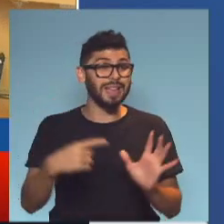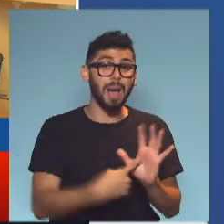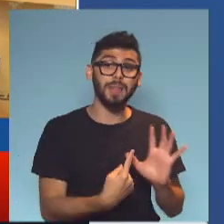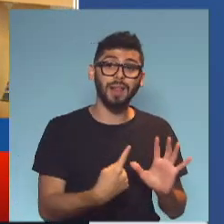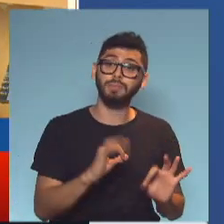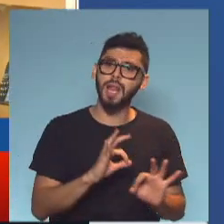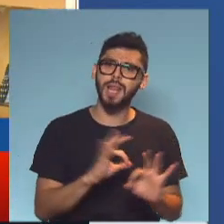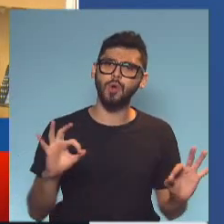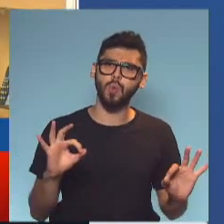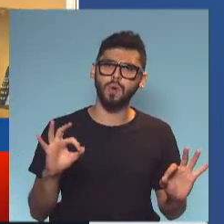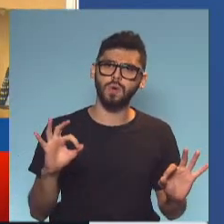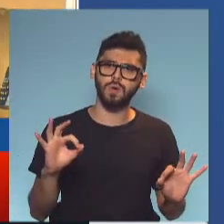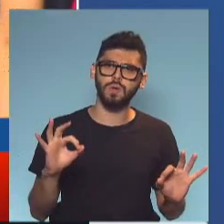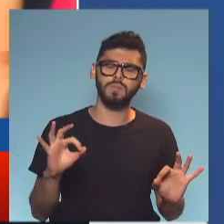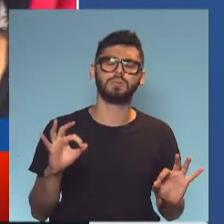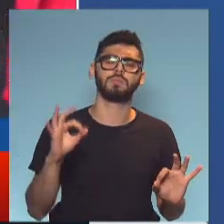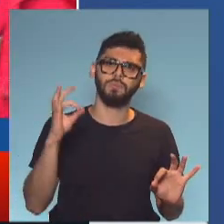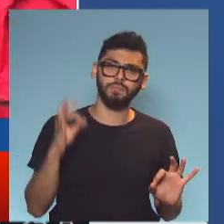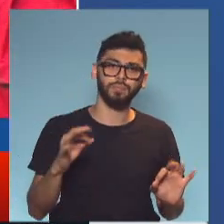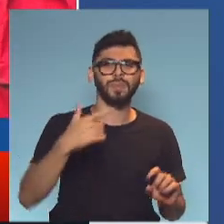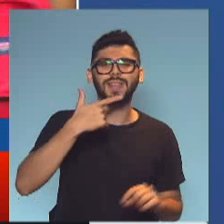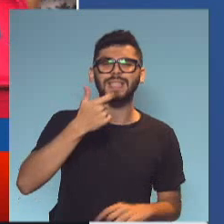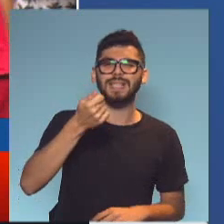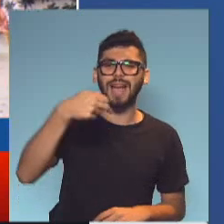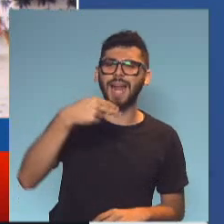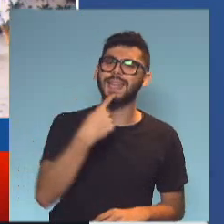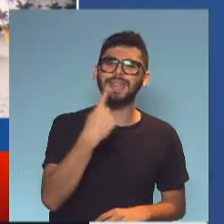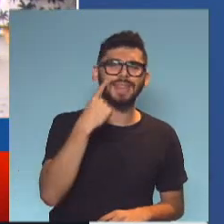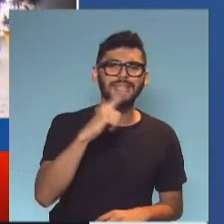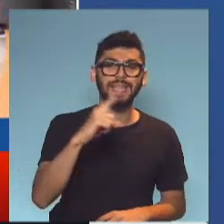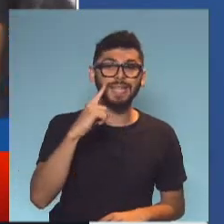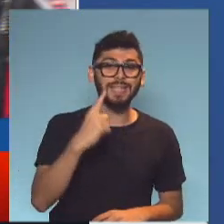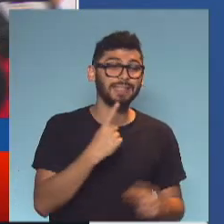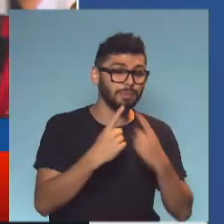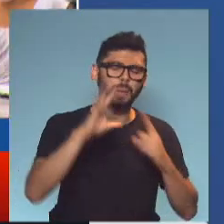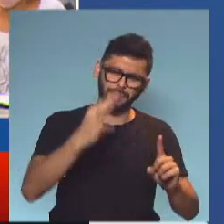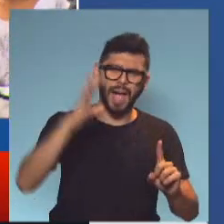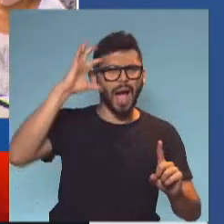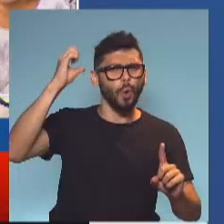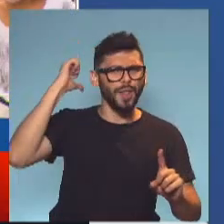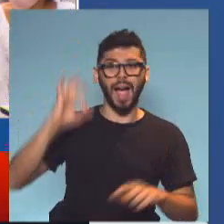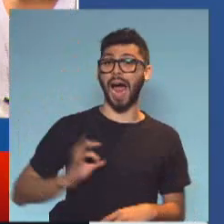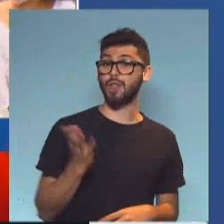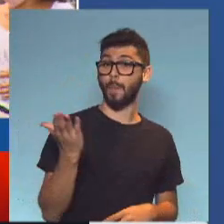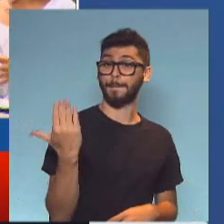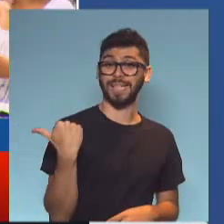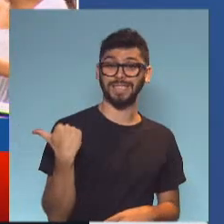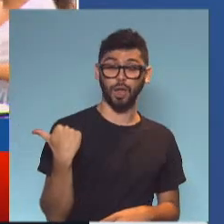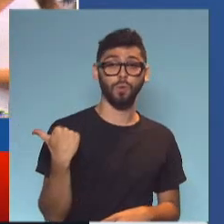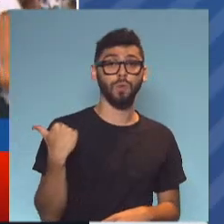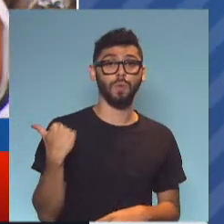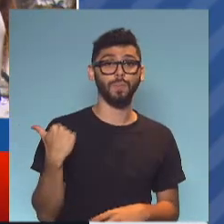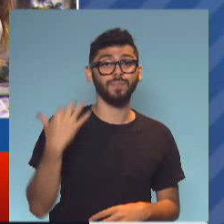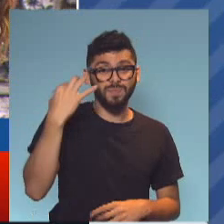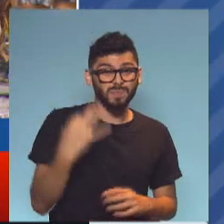no. No, de hecho fue entrevistado también Diego Santilli, dijo que no, recordemos que el año pasado el único aporte, digamos, que salió de